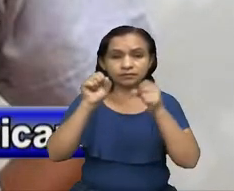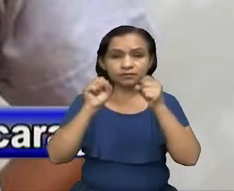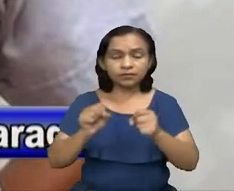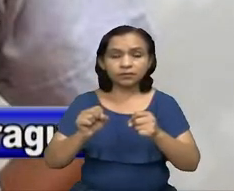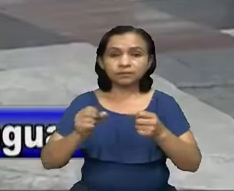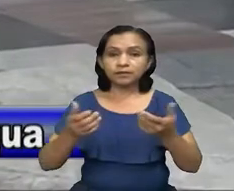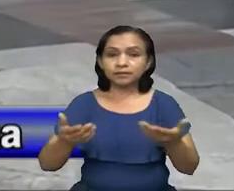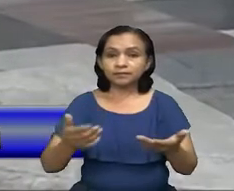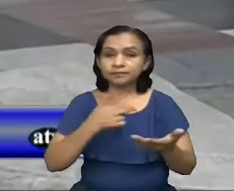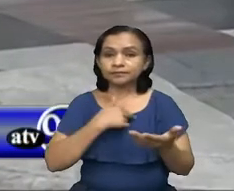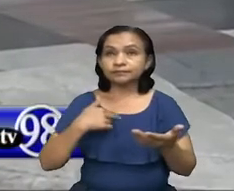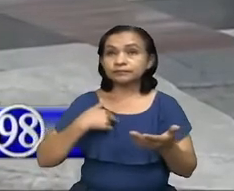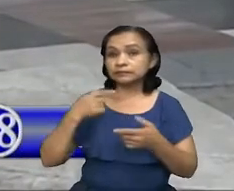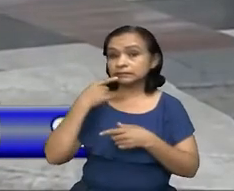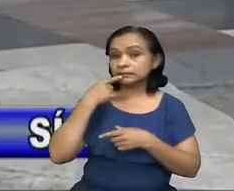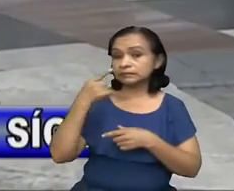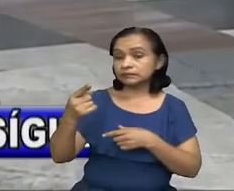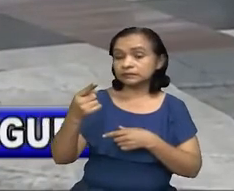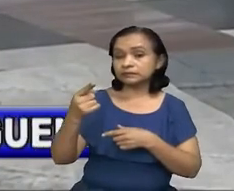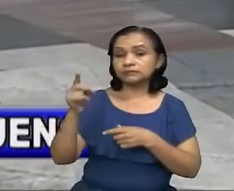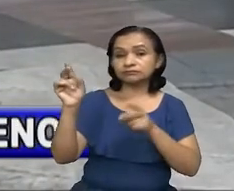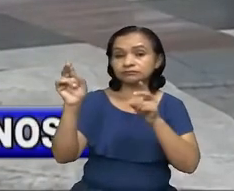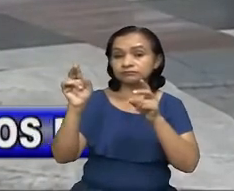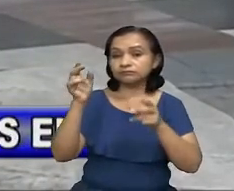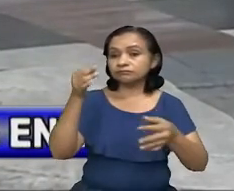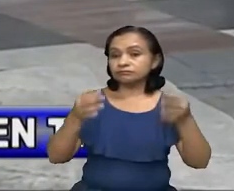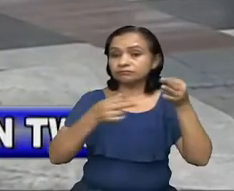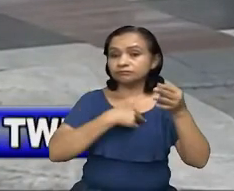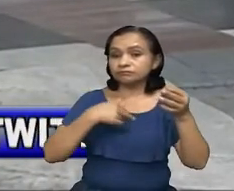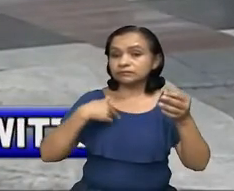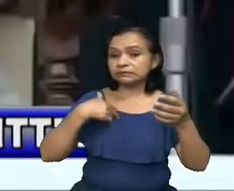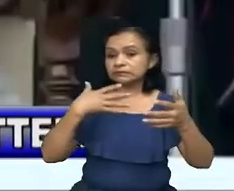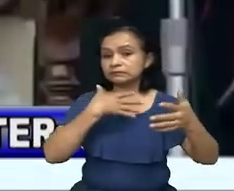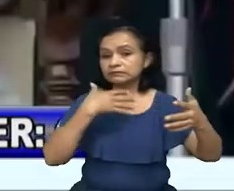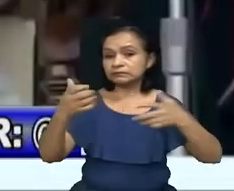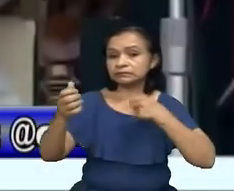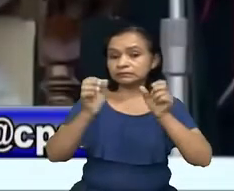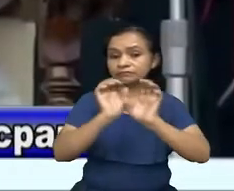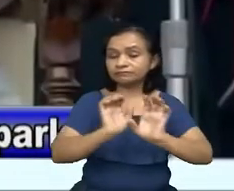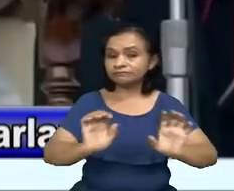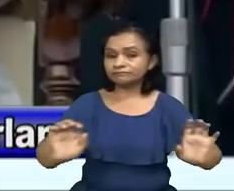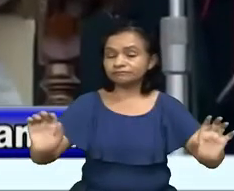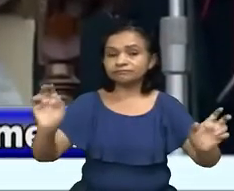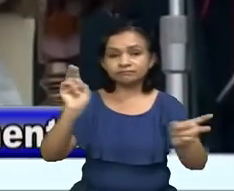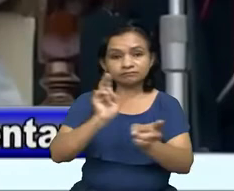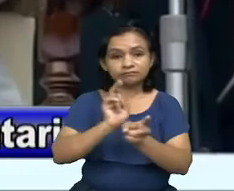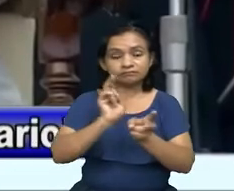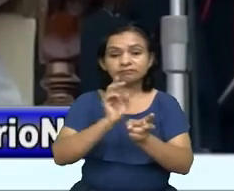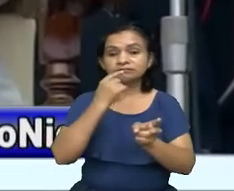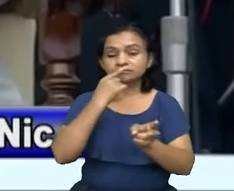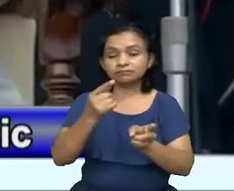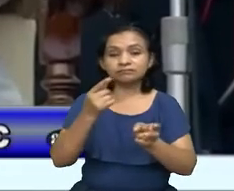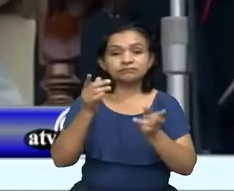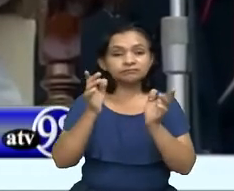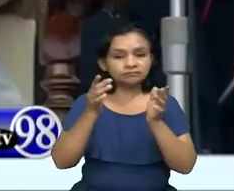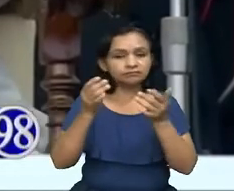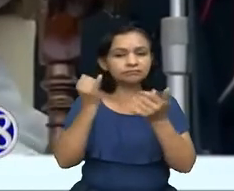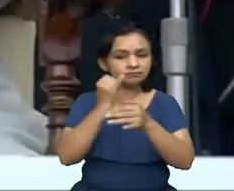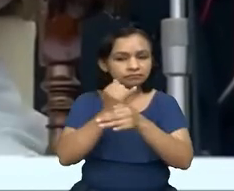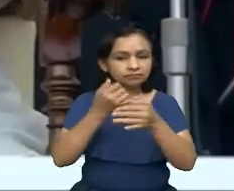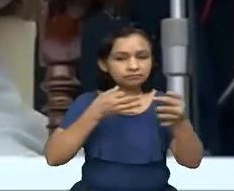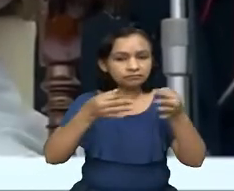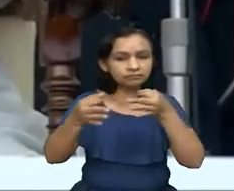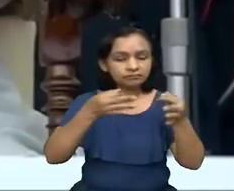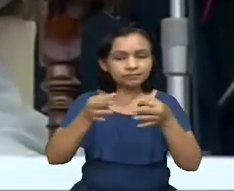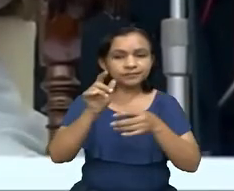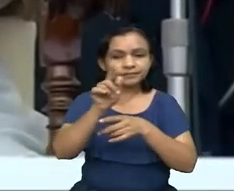Toledo, quien está acusado por la Fiscalía por cometer abusos sexuales a menores, informaron fuentes eclesiásticas. Para